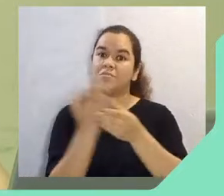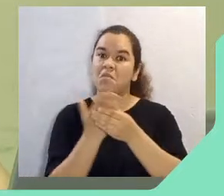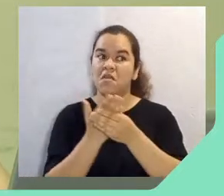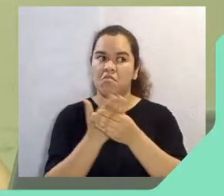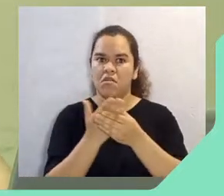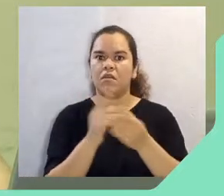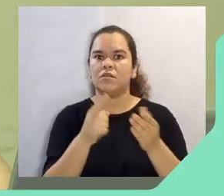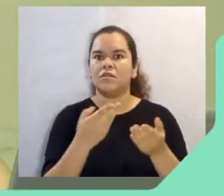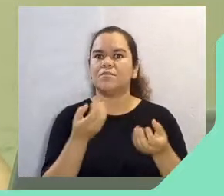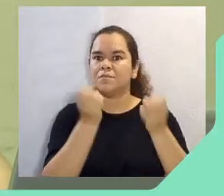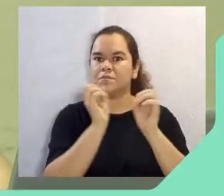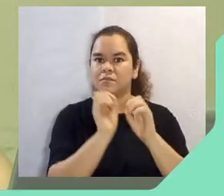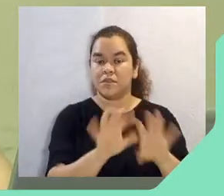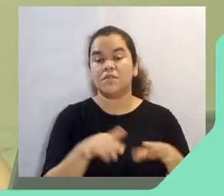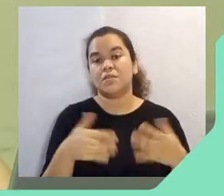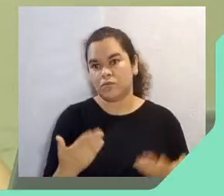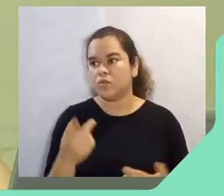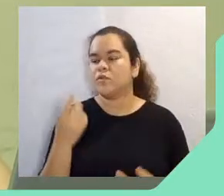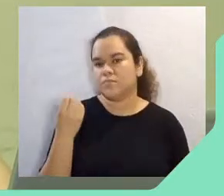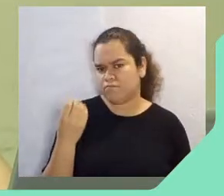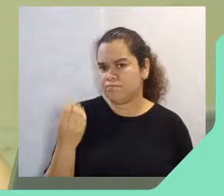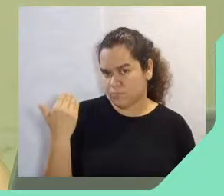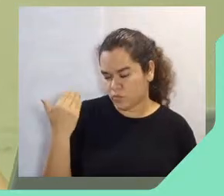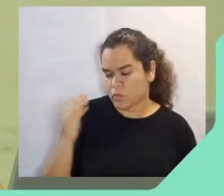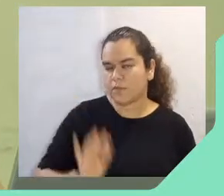trámite administrativo, pero sí que es posible, digamos.